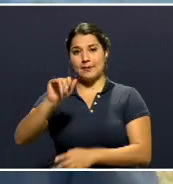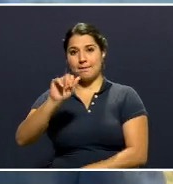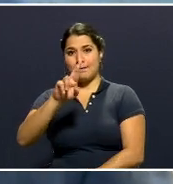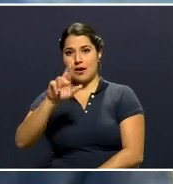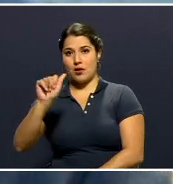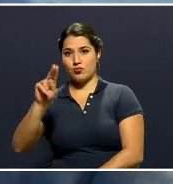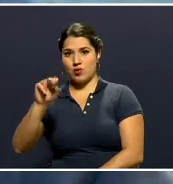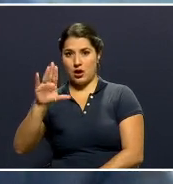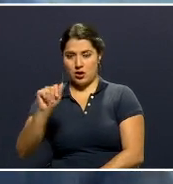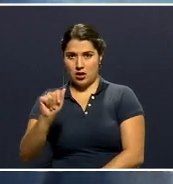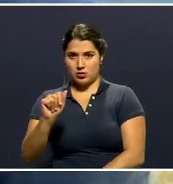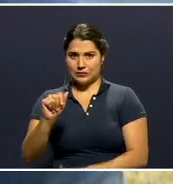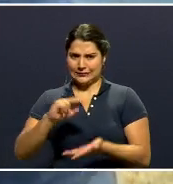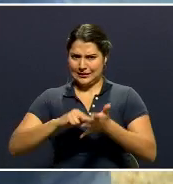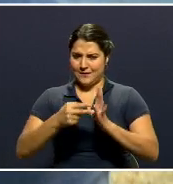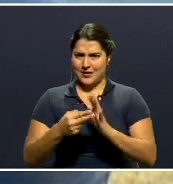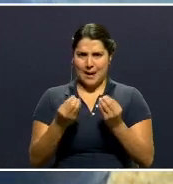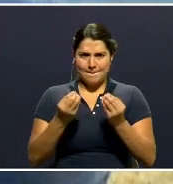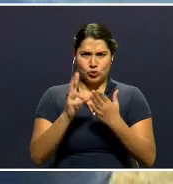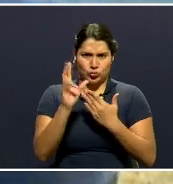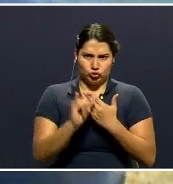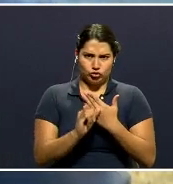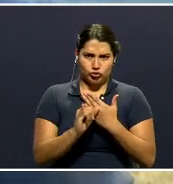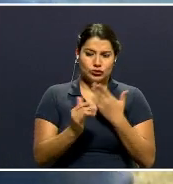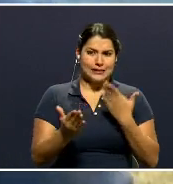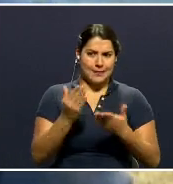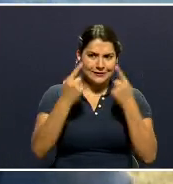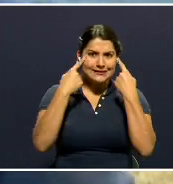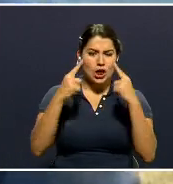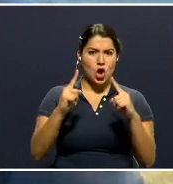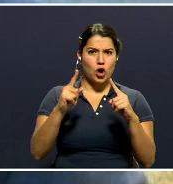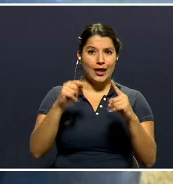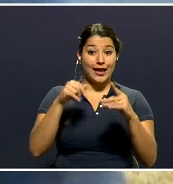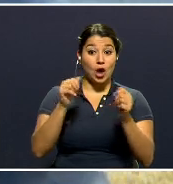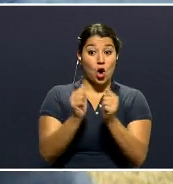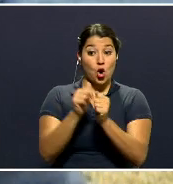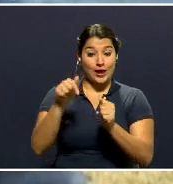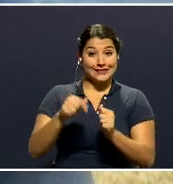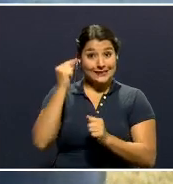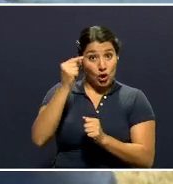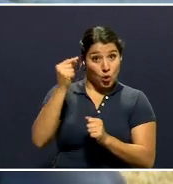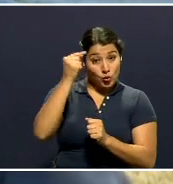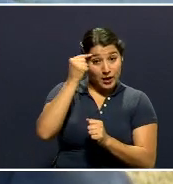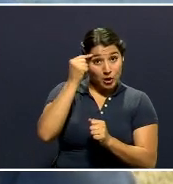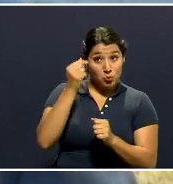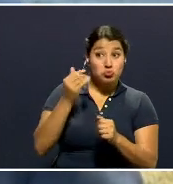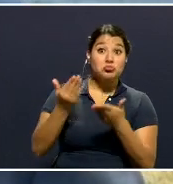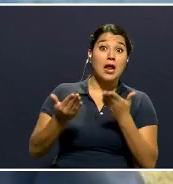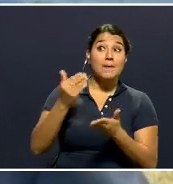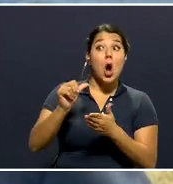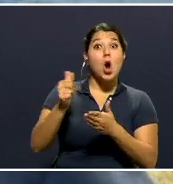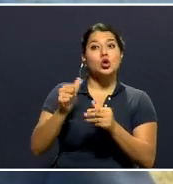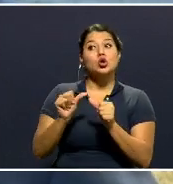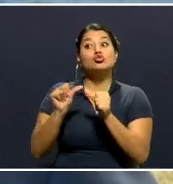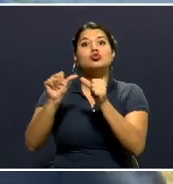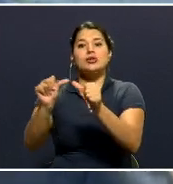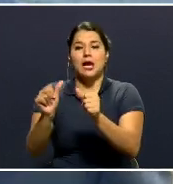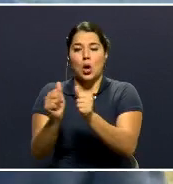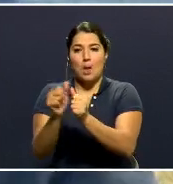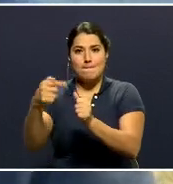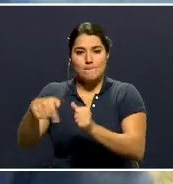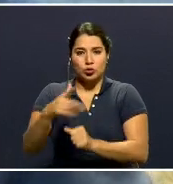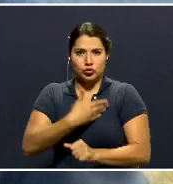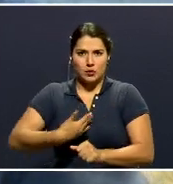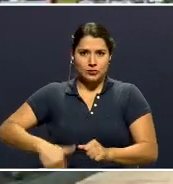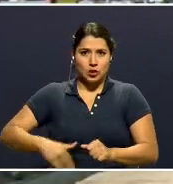cantidad de proyectos que probablemente se materialicen en esta administración y otros que se heredarán a las siguientes, mucho bajo, digamos, el liderazgo e